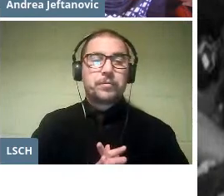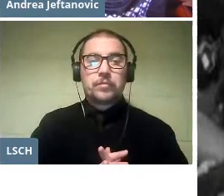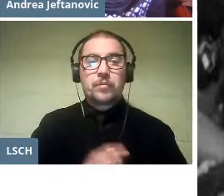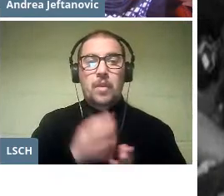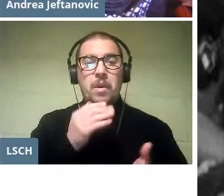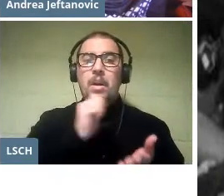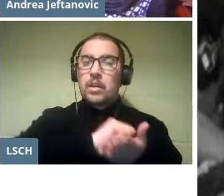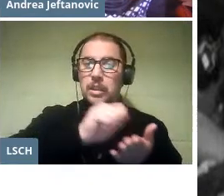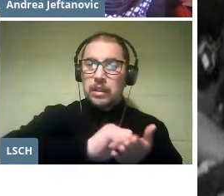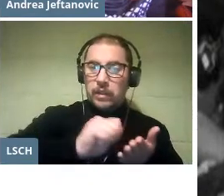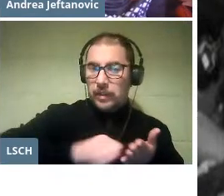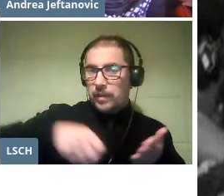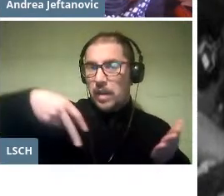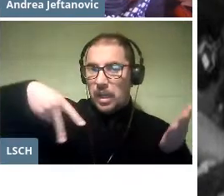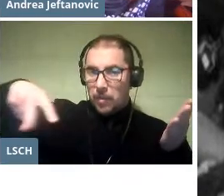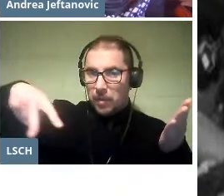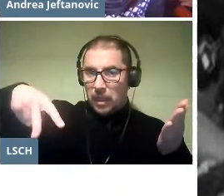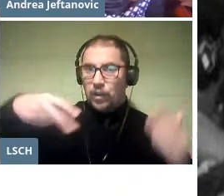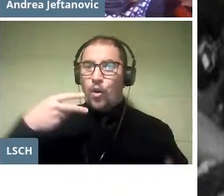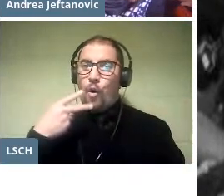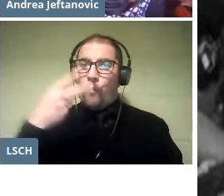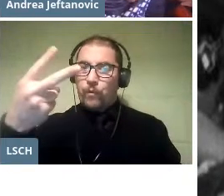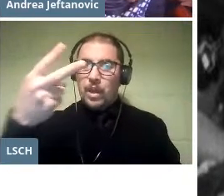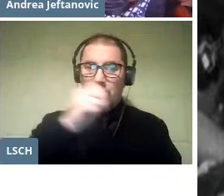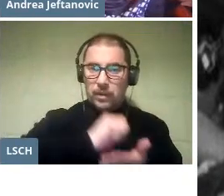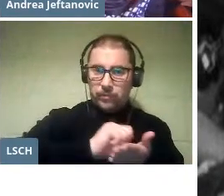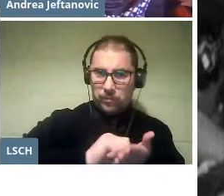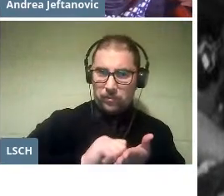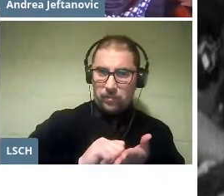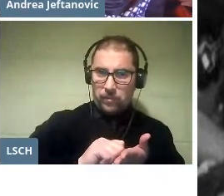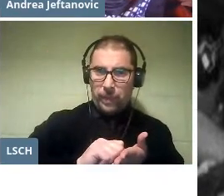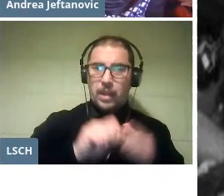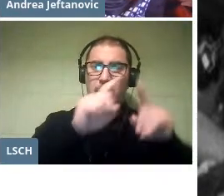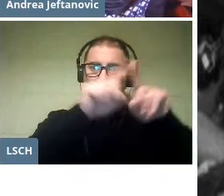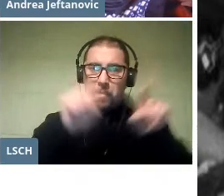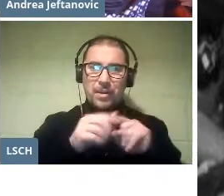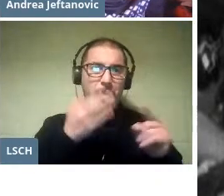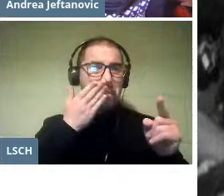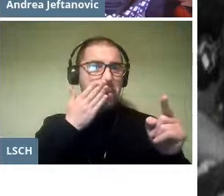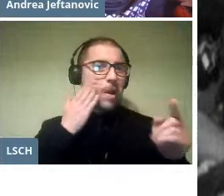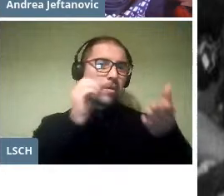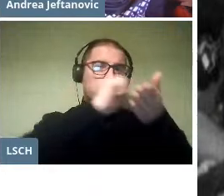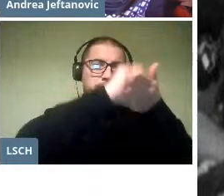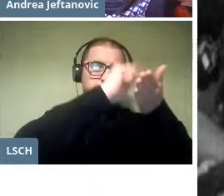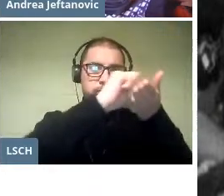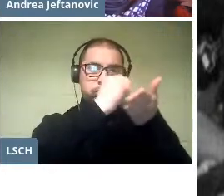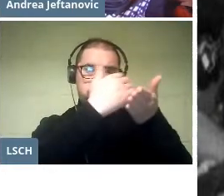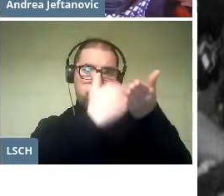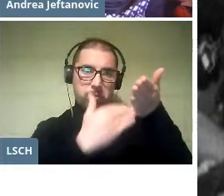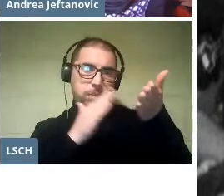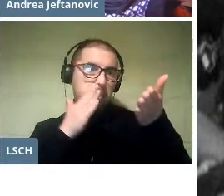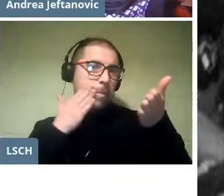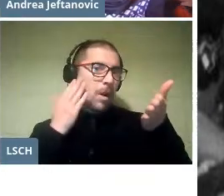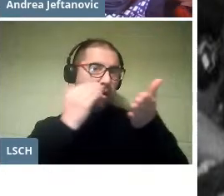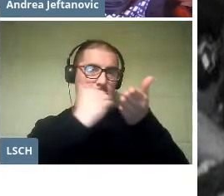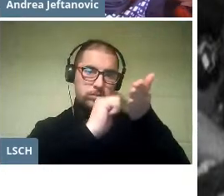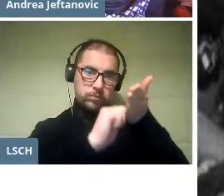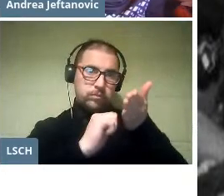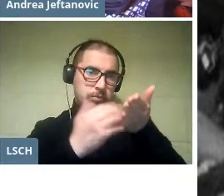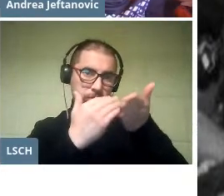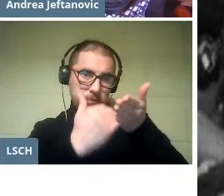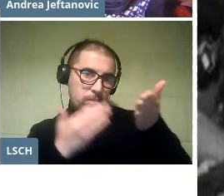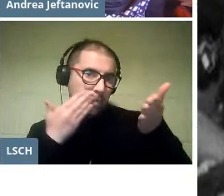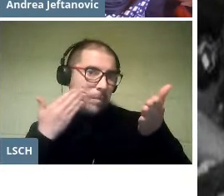Escribir caminando, escribir de viajes, es dejar espacios en blanco. El caminar implica enfrentarse a